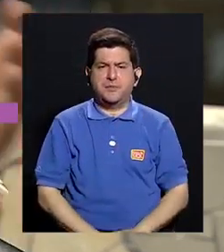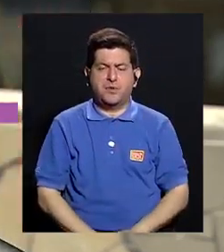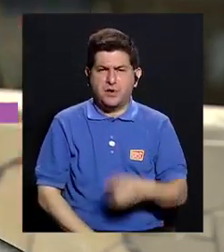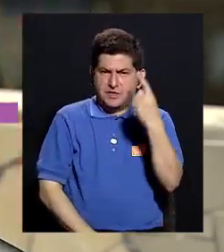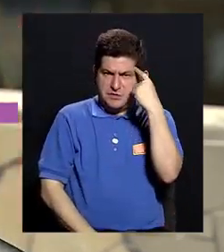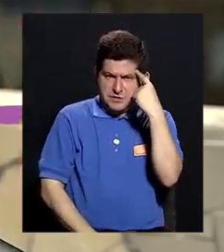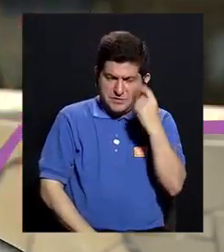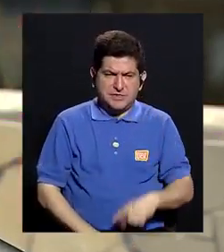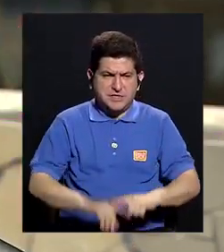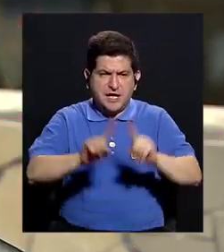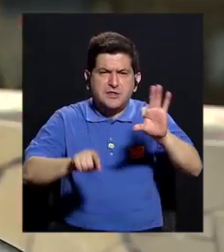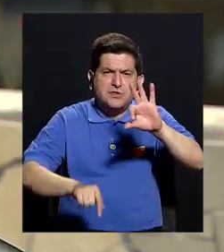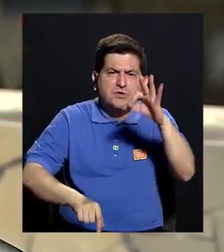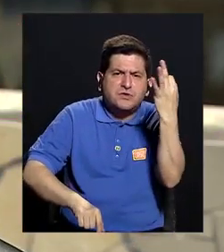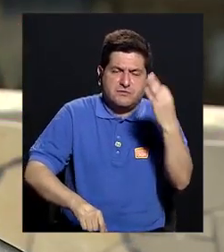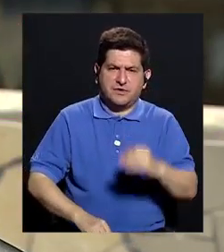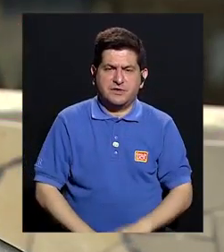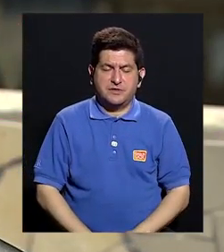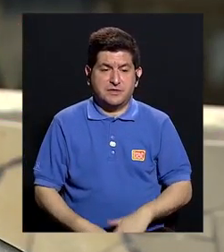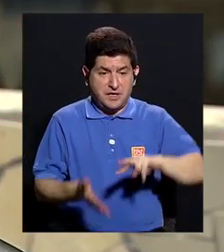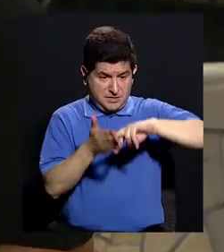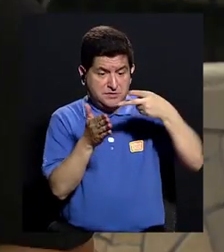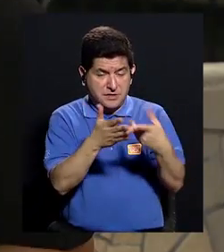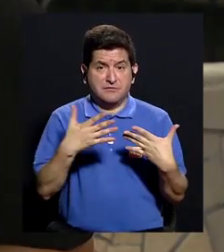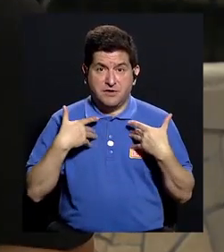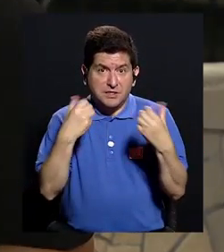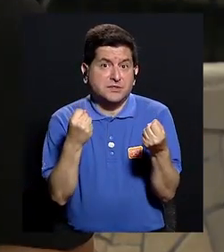por aquí sino por aquí va a dar salud